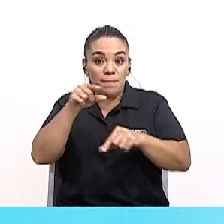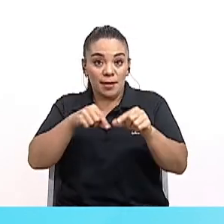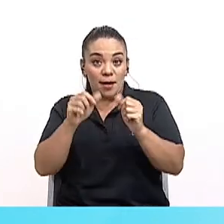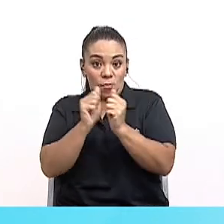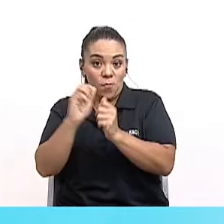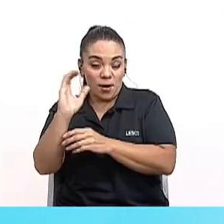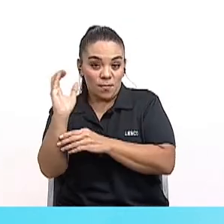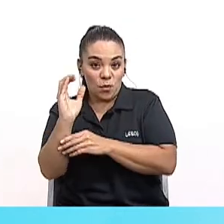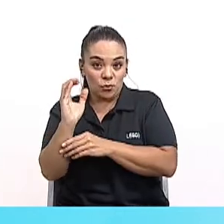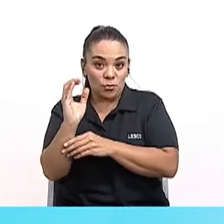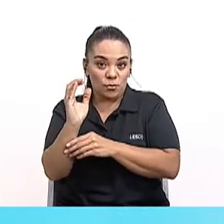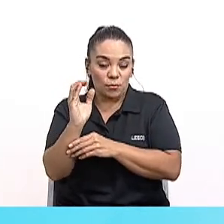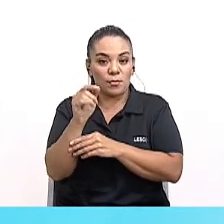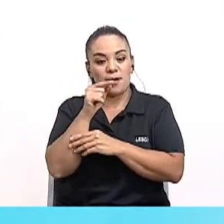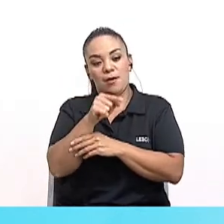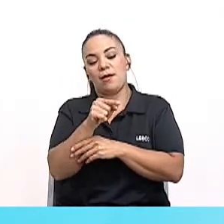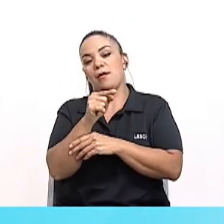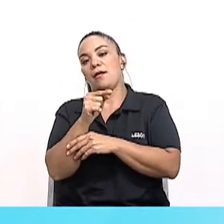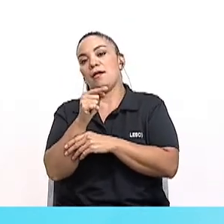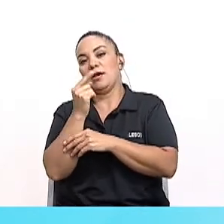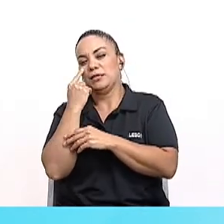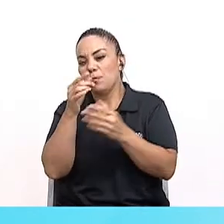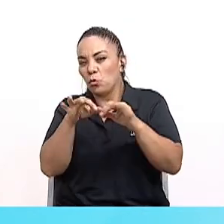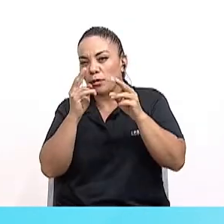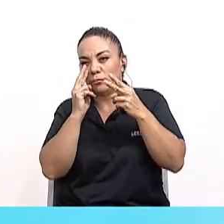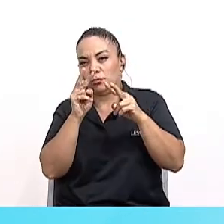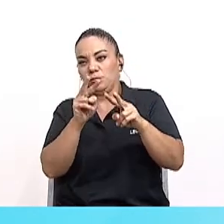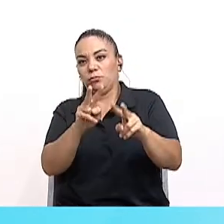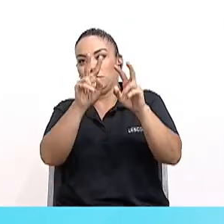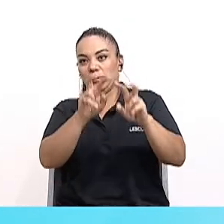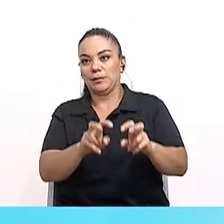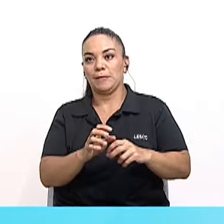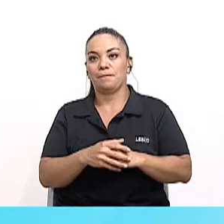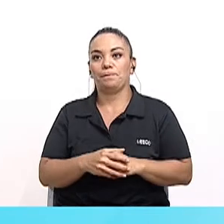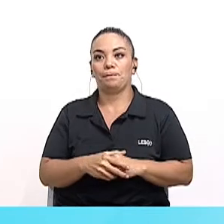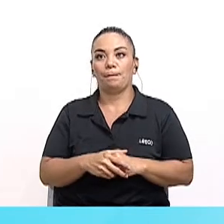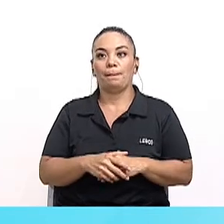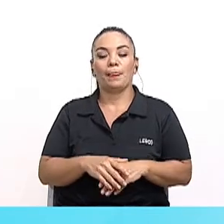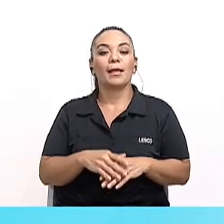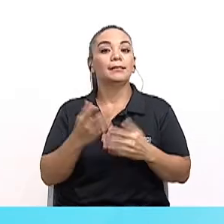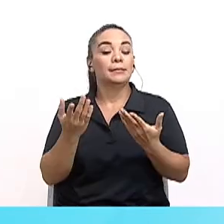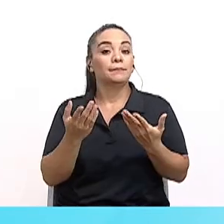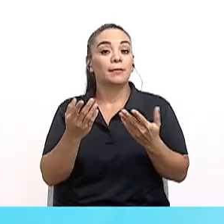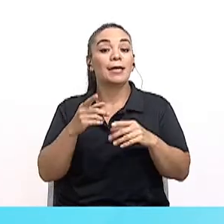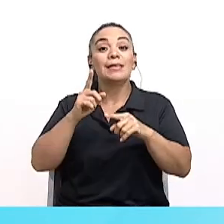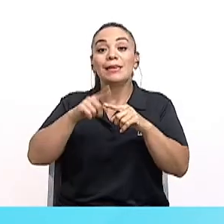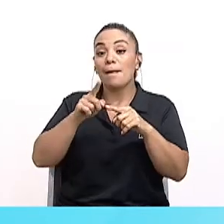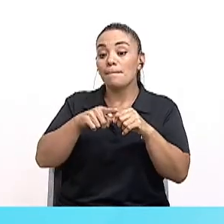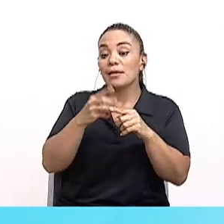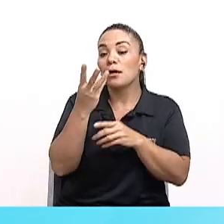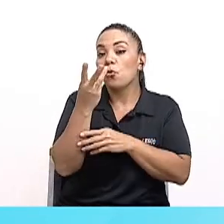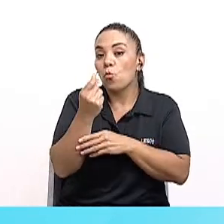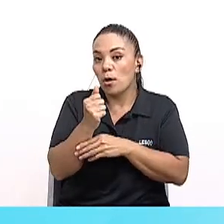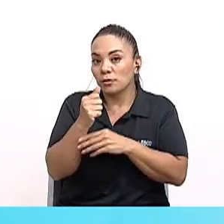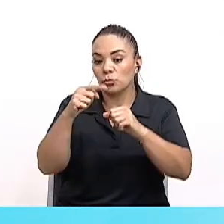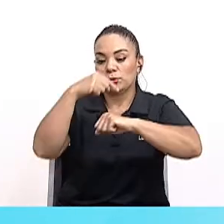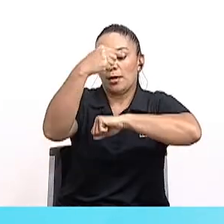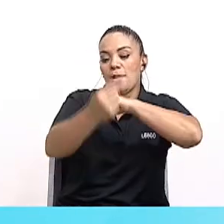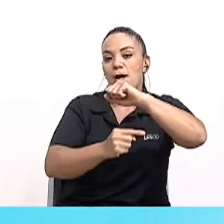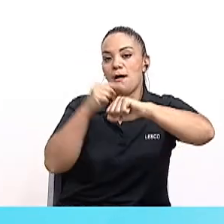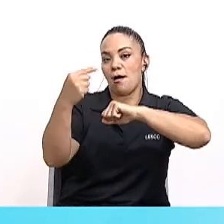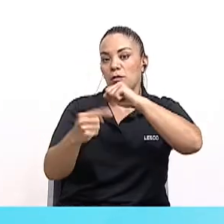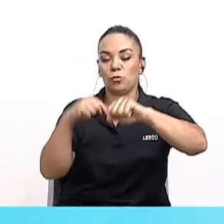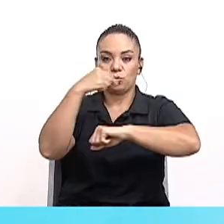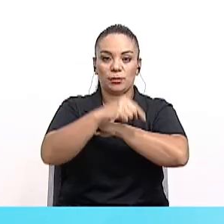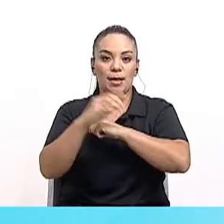las raíces con las que yo le voy a poner nombre. Estas raíces en realidad dependen del número de átomos de carbono que yo tenga. Si